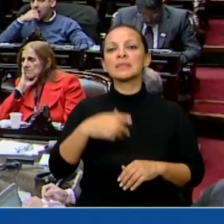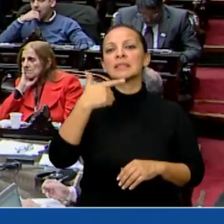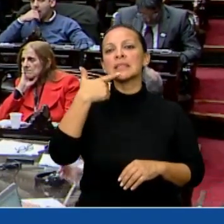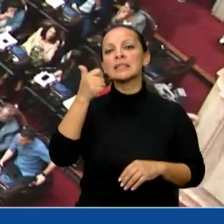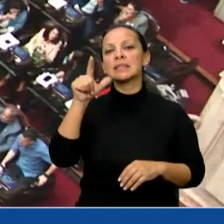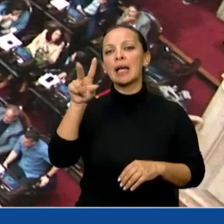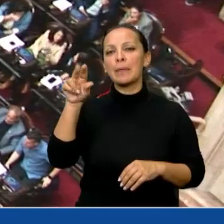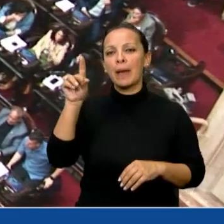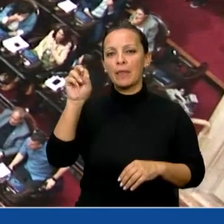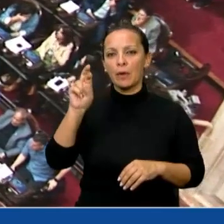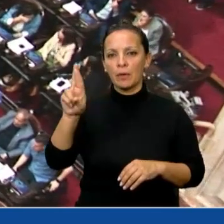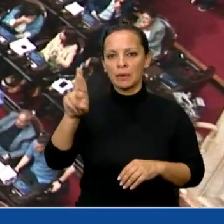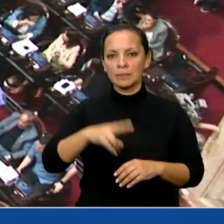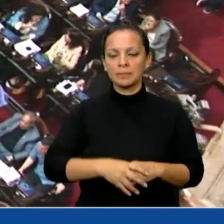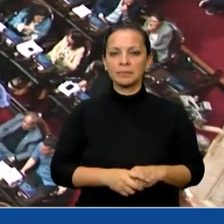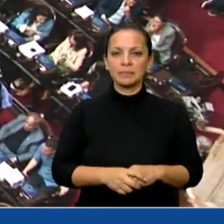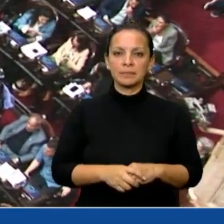Salvador,